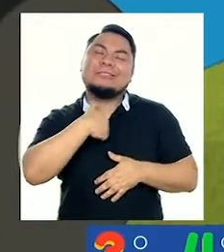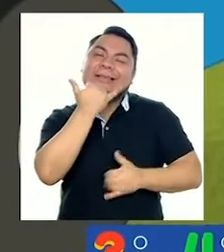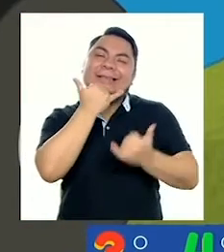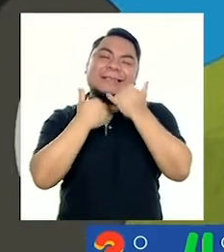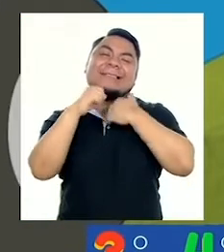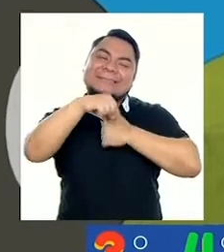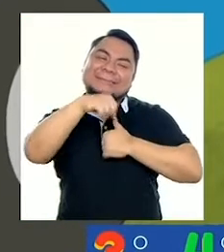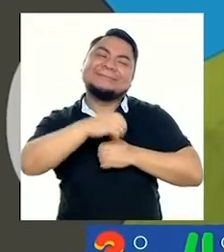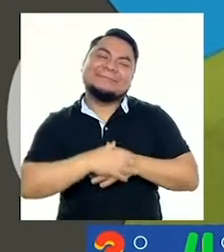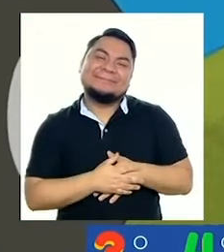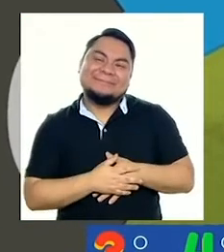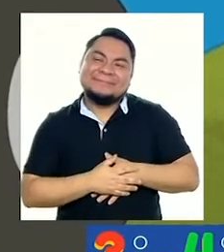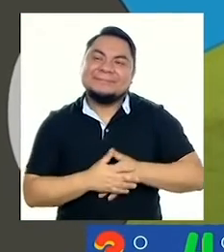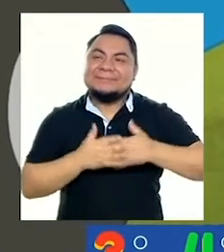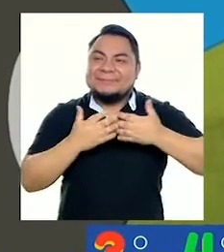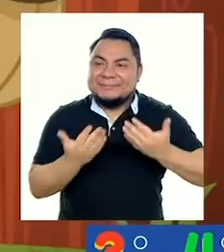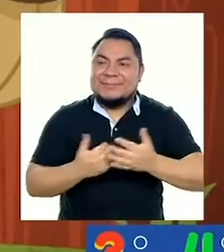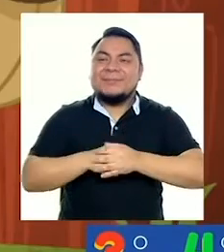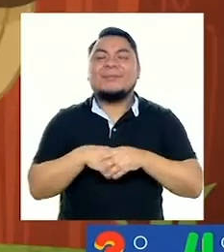equivoqué.